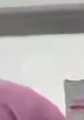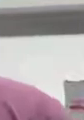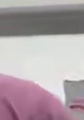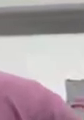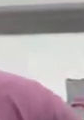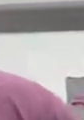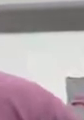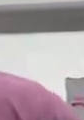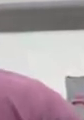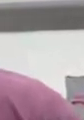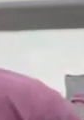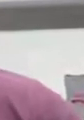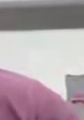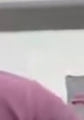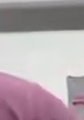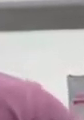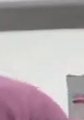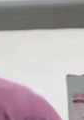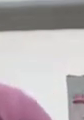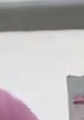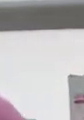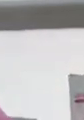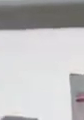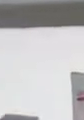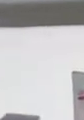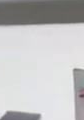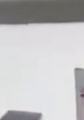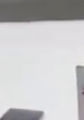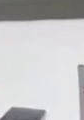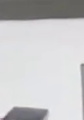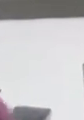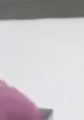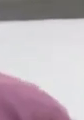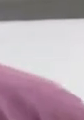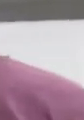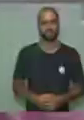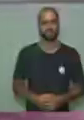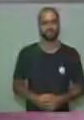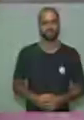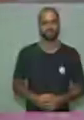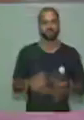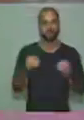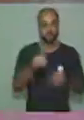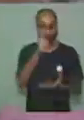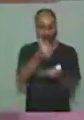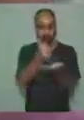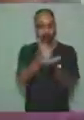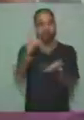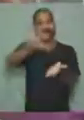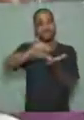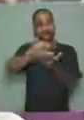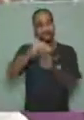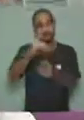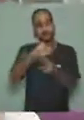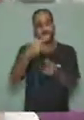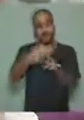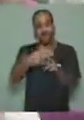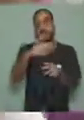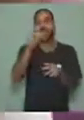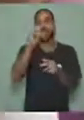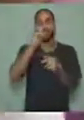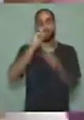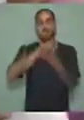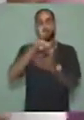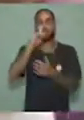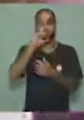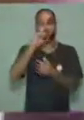Hasta el Centro de Inmunología Molecular ha llegado el equipo de Jóvenes por la Vida en la tarde de hoy. Tengo el gusto de conversar ahora con Gerardo Díez. Él es un joven investigador